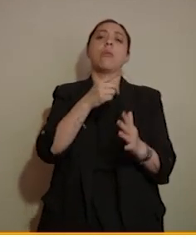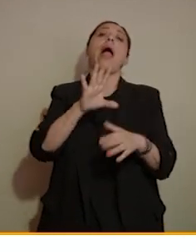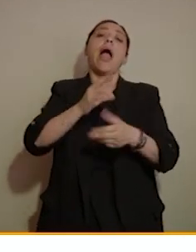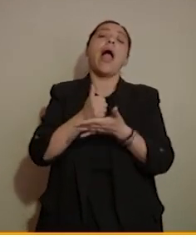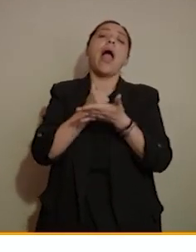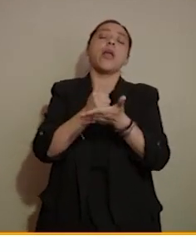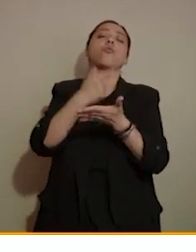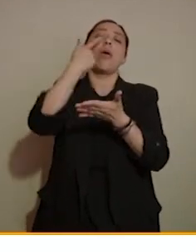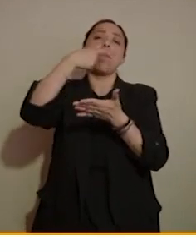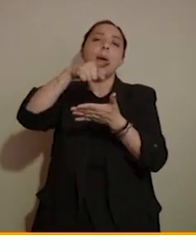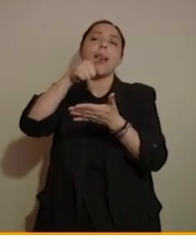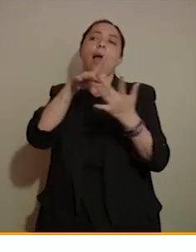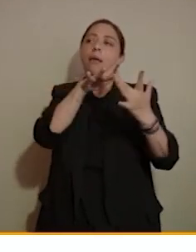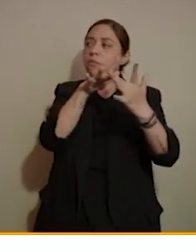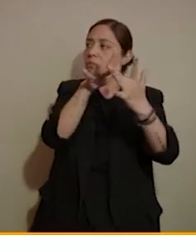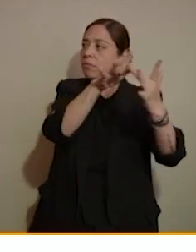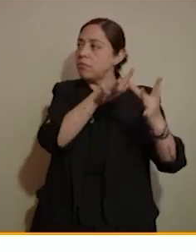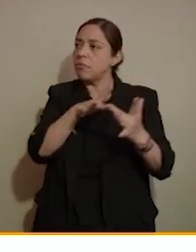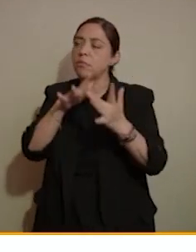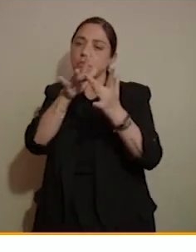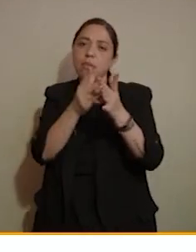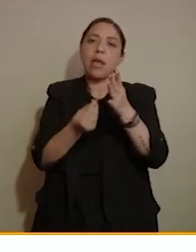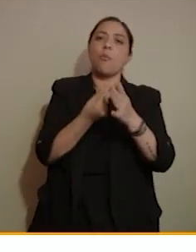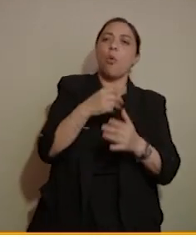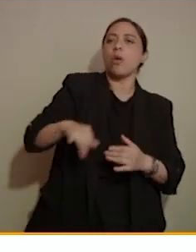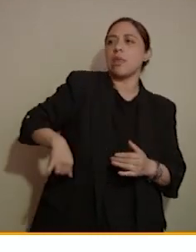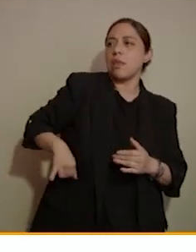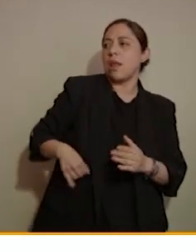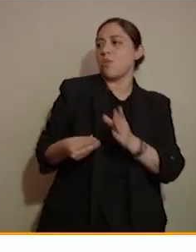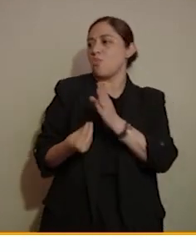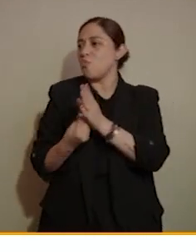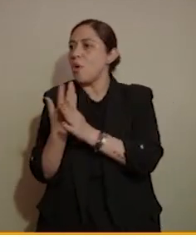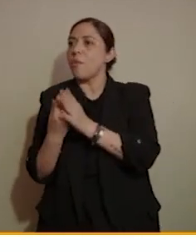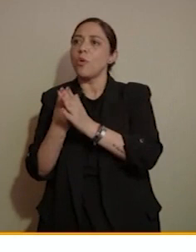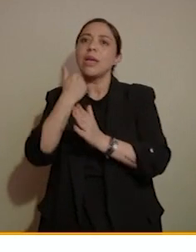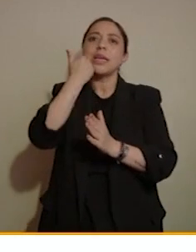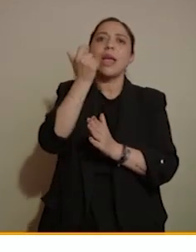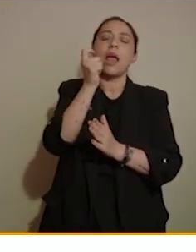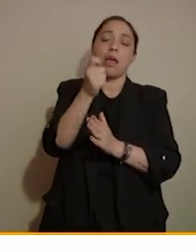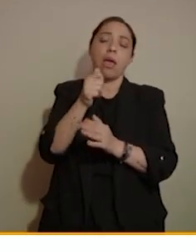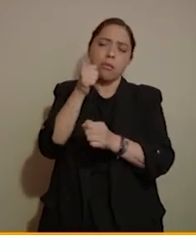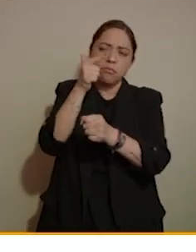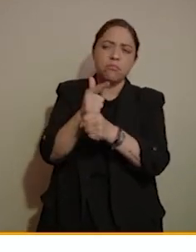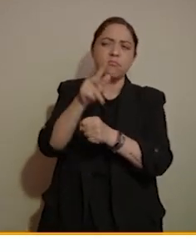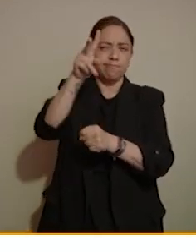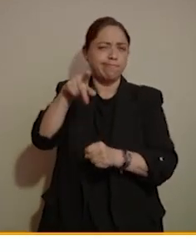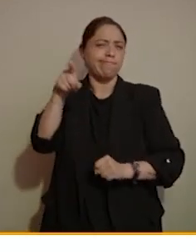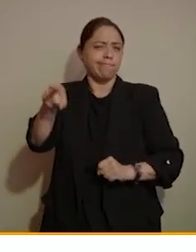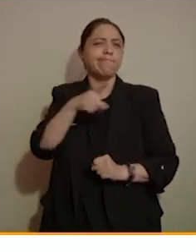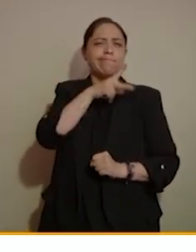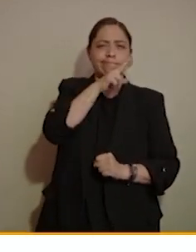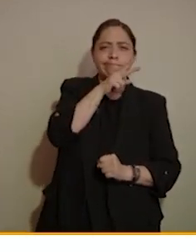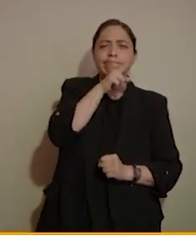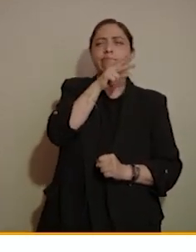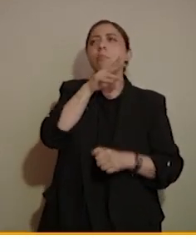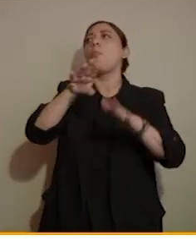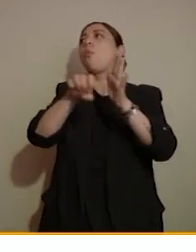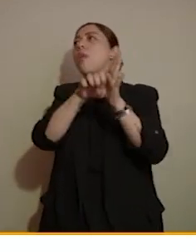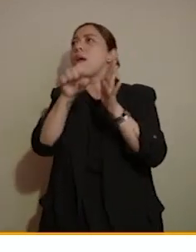este público y a esos nuevos intereses. Vemos una preocupación por el tema de la crueldad